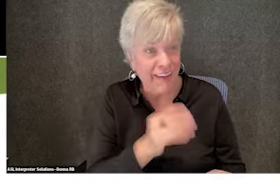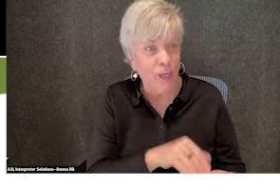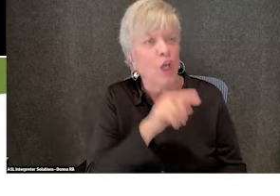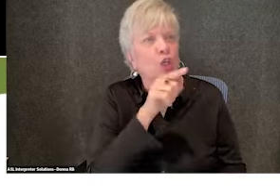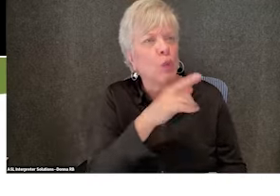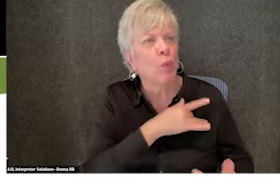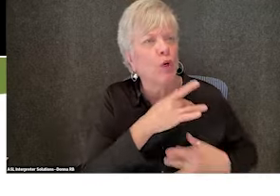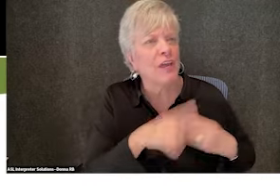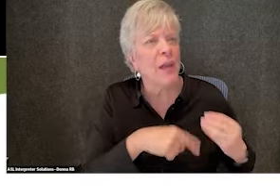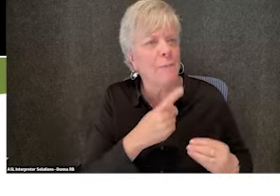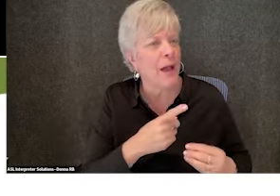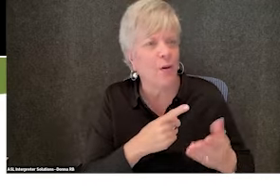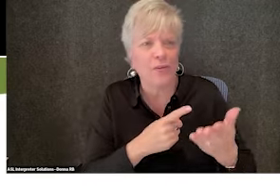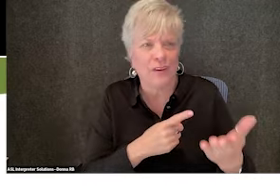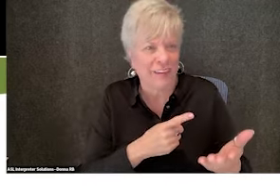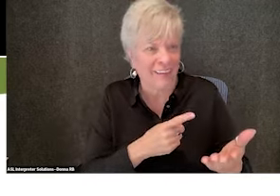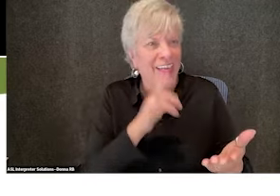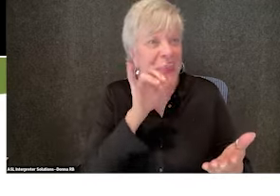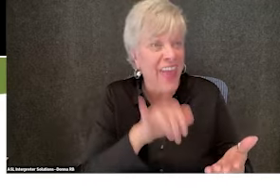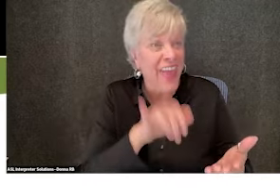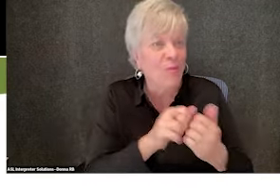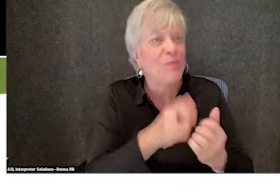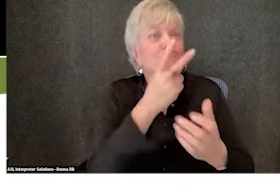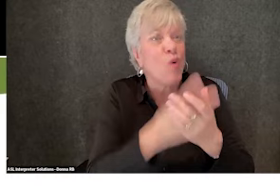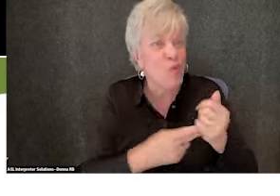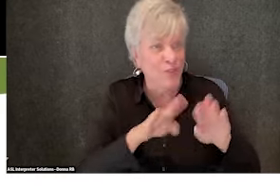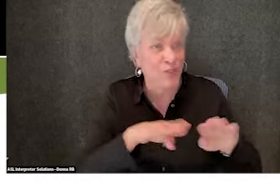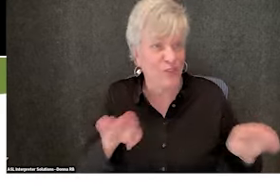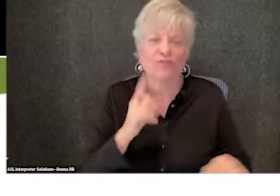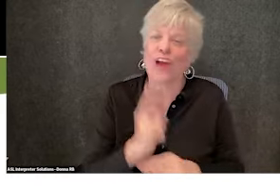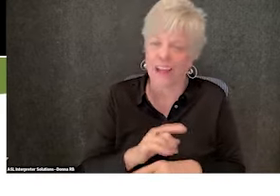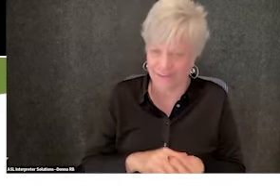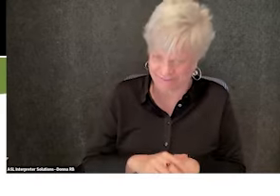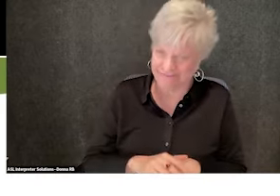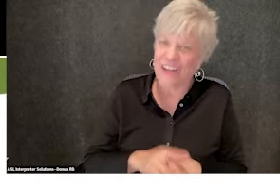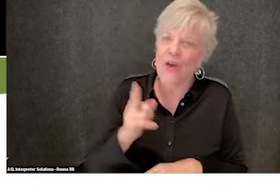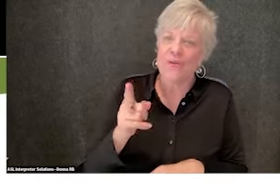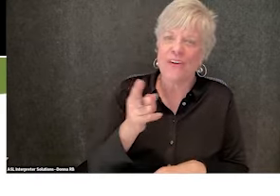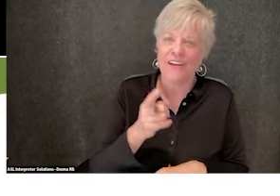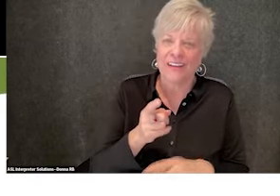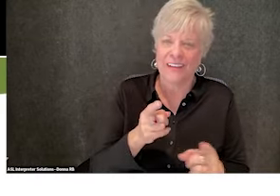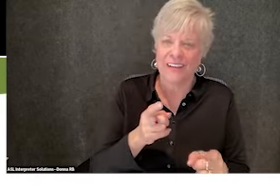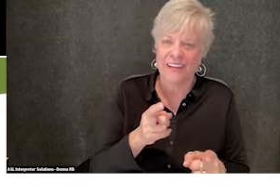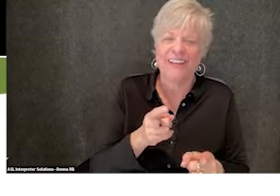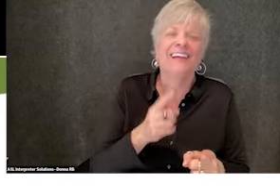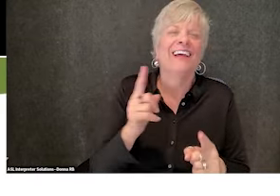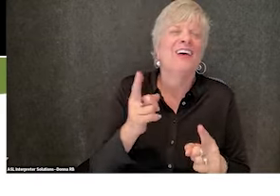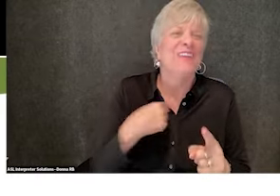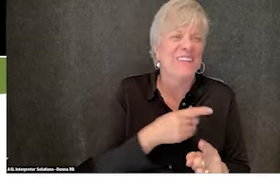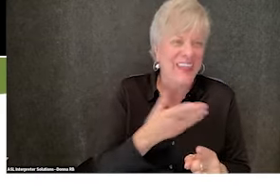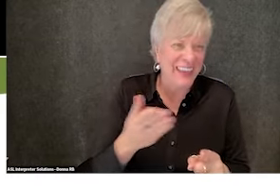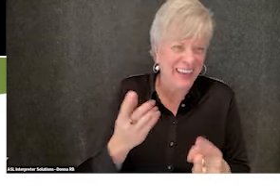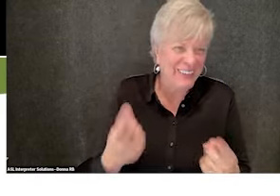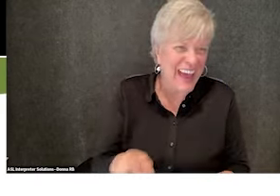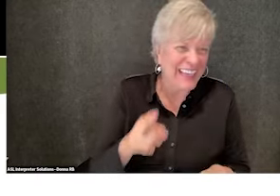vuelve a mí, vuelve, yo quiero que todos estén seguros. También para William y también para